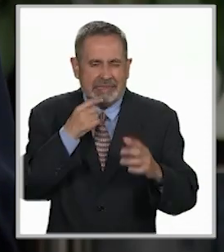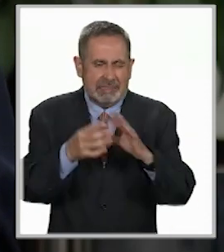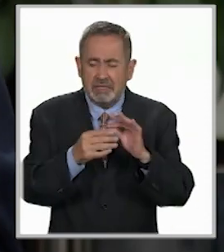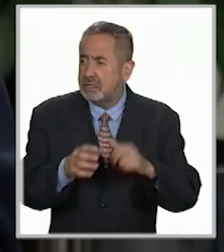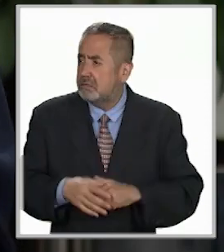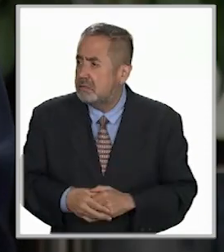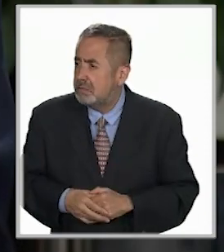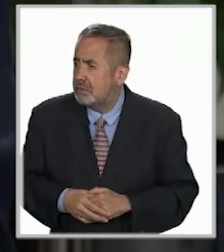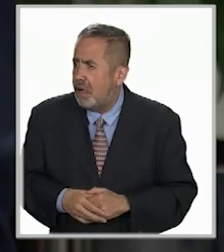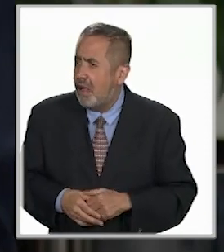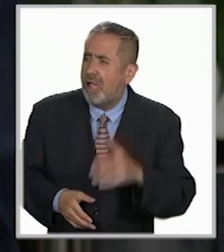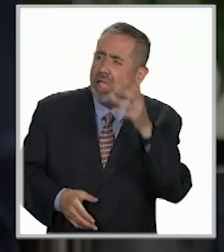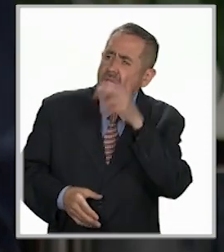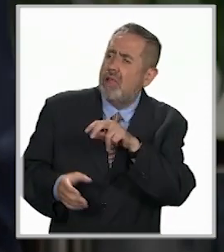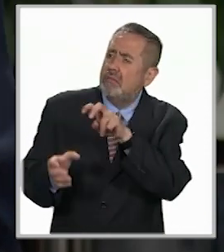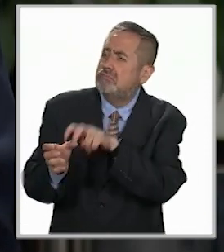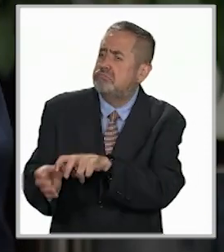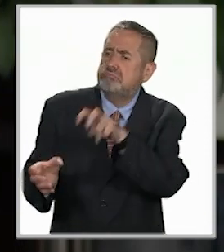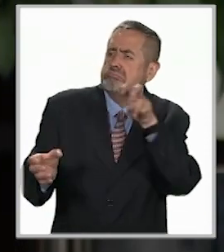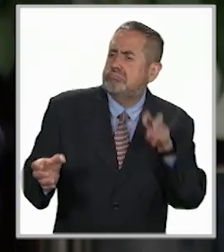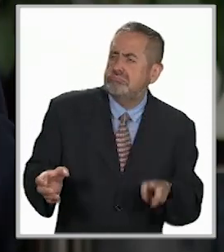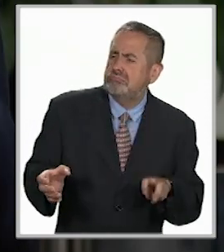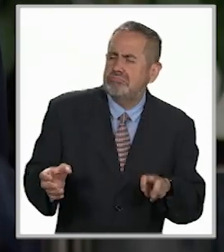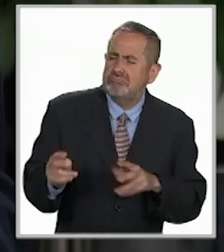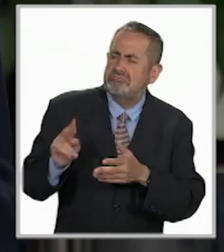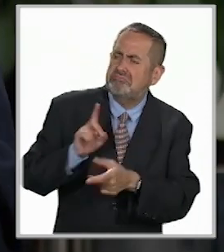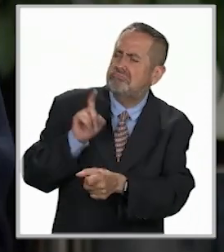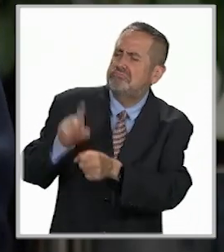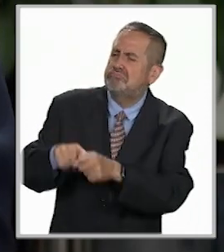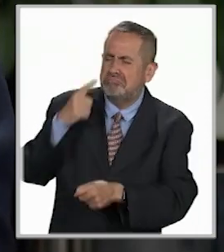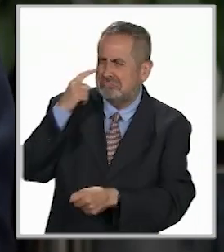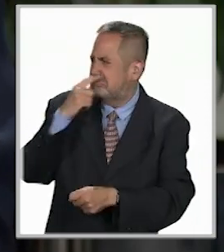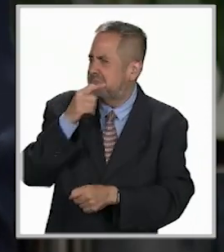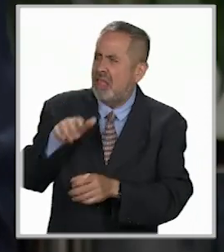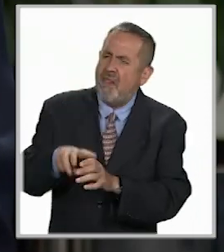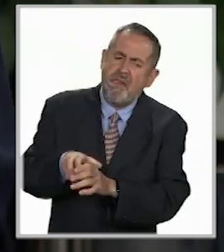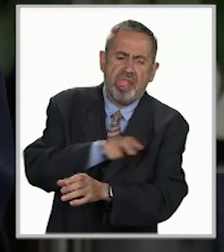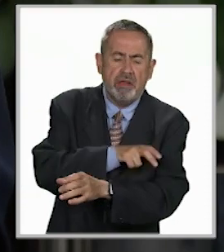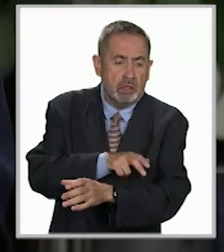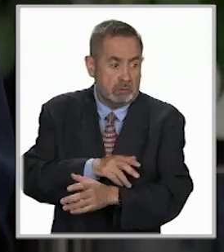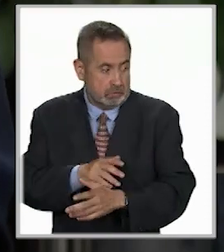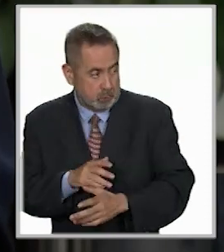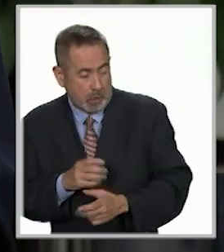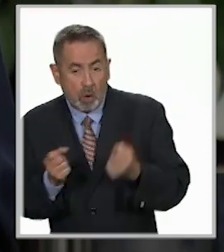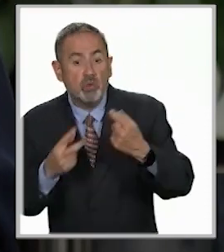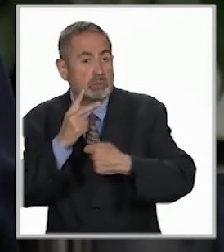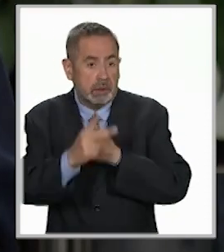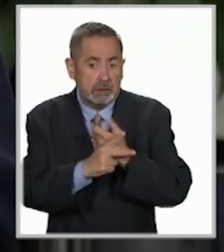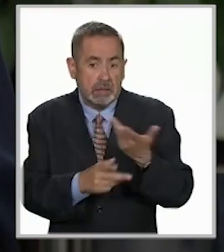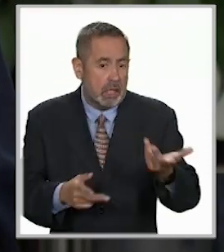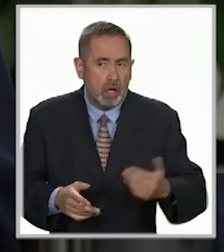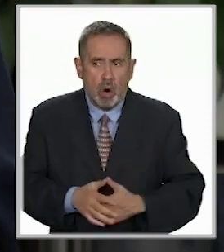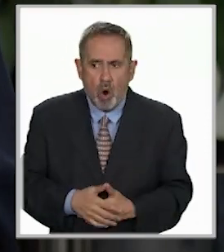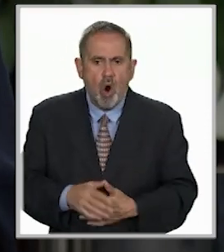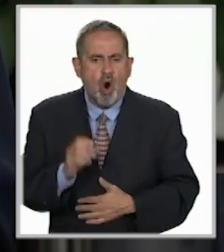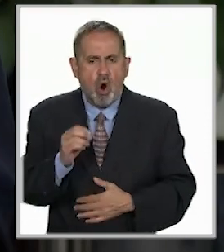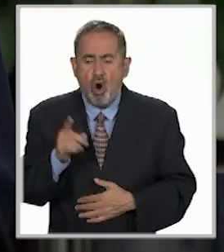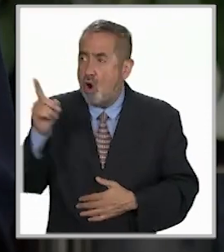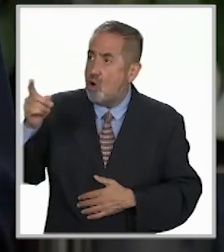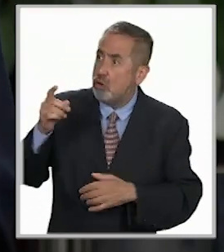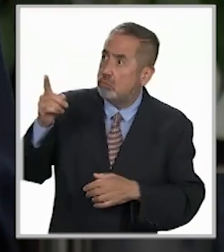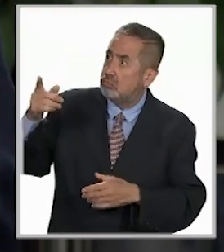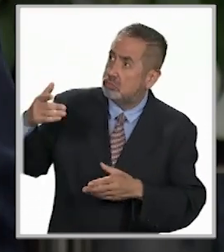así se conoce que es salirse de un sistema, renunciar a un tratado, o también inclusive pasa que